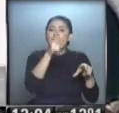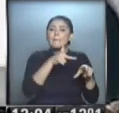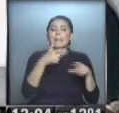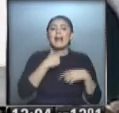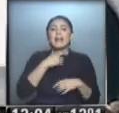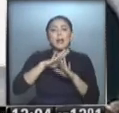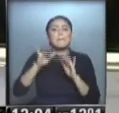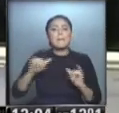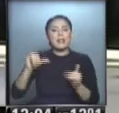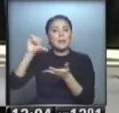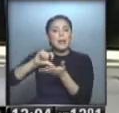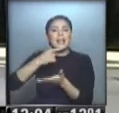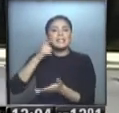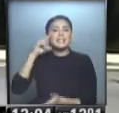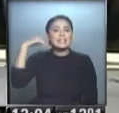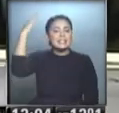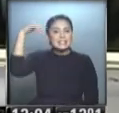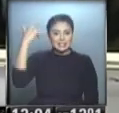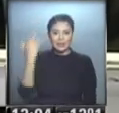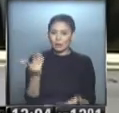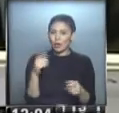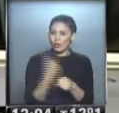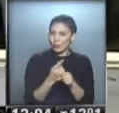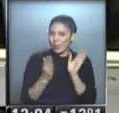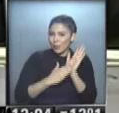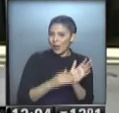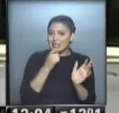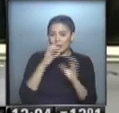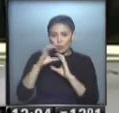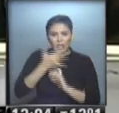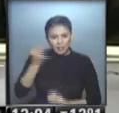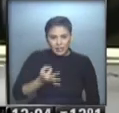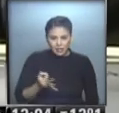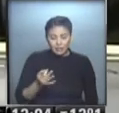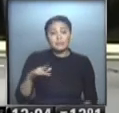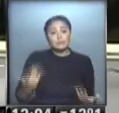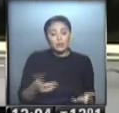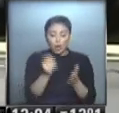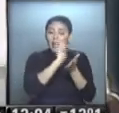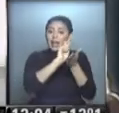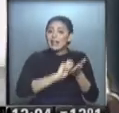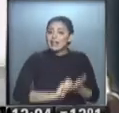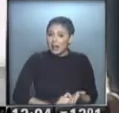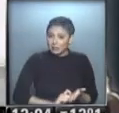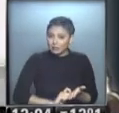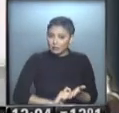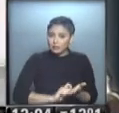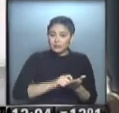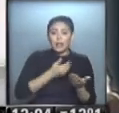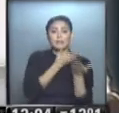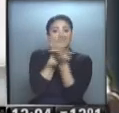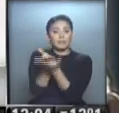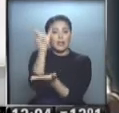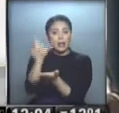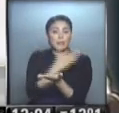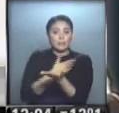siria habría hablado con al asad sin poder ratificar si la conversación había existido en cambio en una carta enviada al ruso vladimir